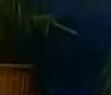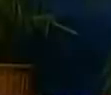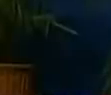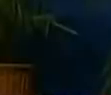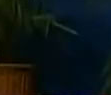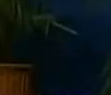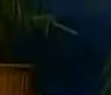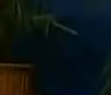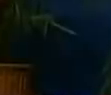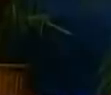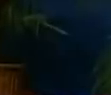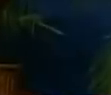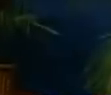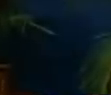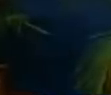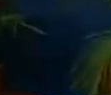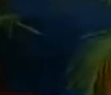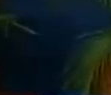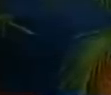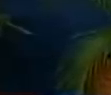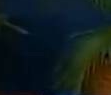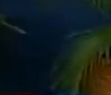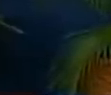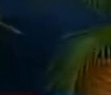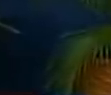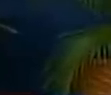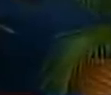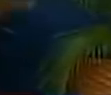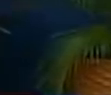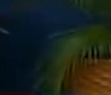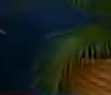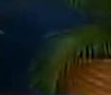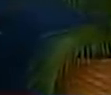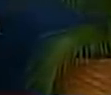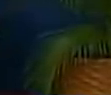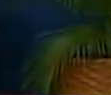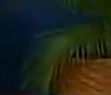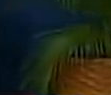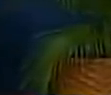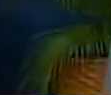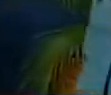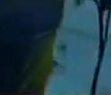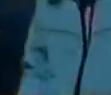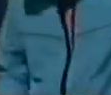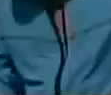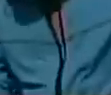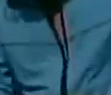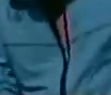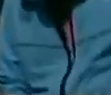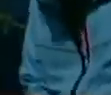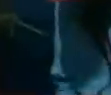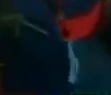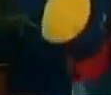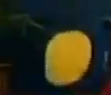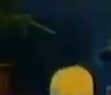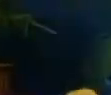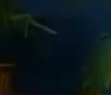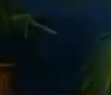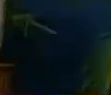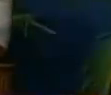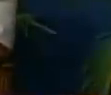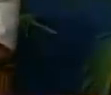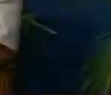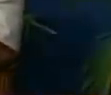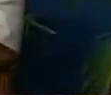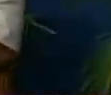Todo el que actúe sin conciencia y sea víctima de sus opresores, es porque no fuimos